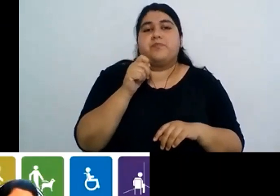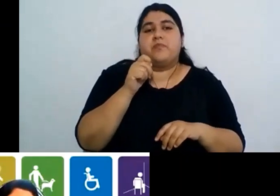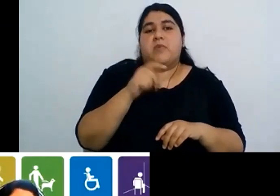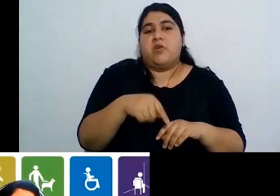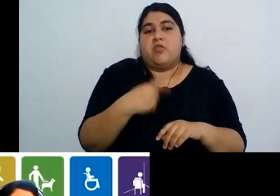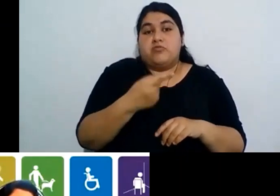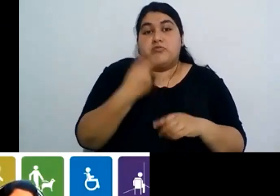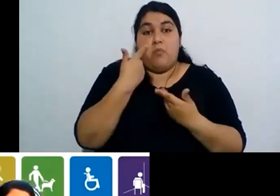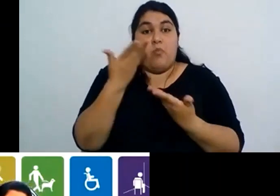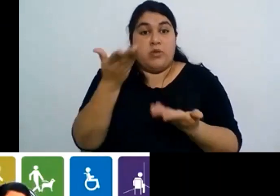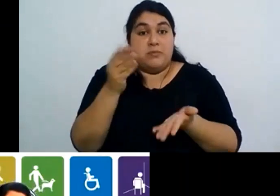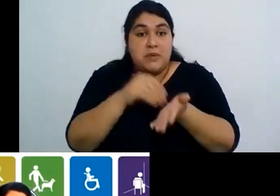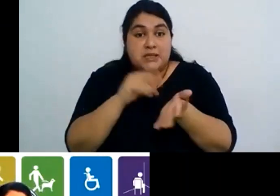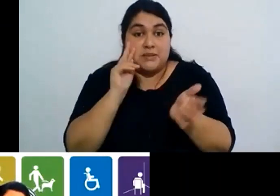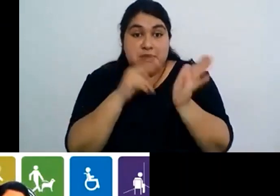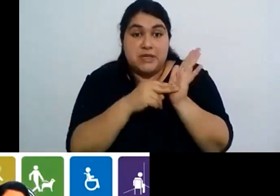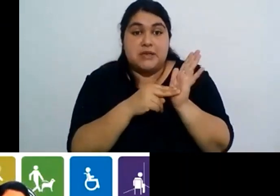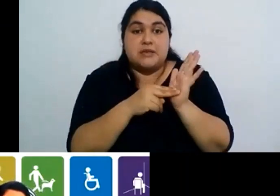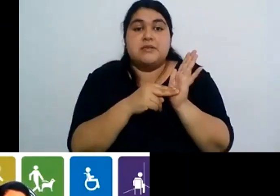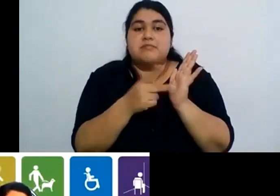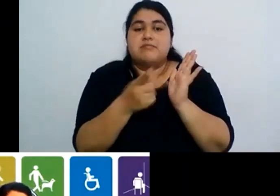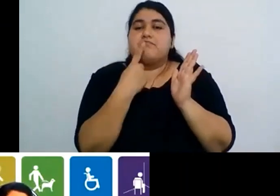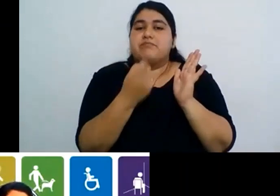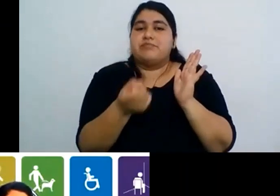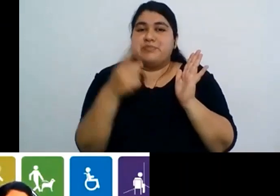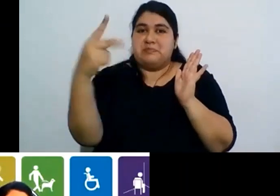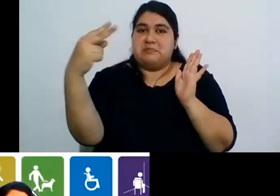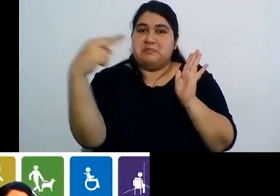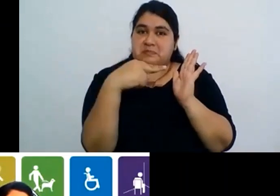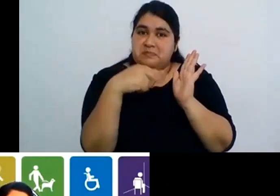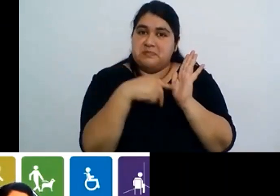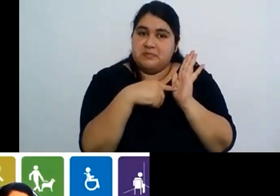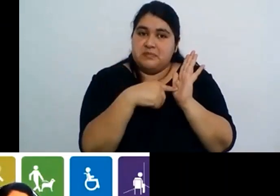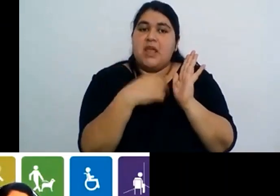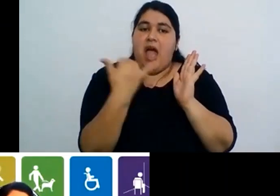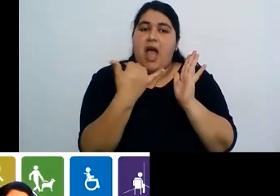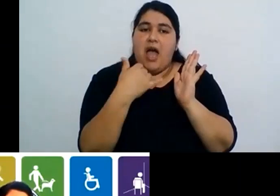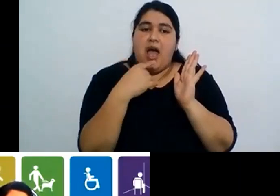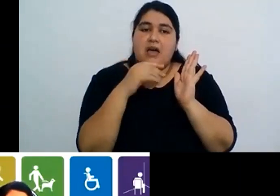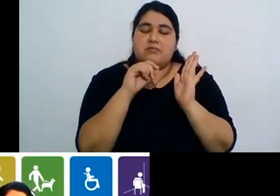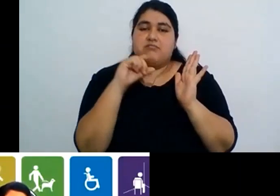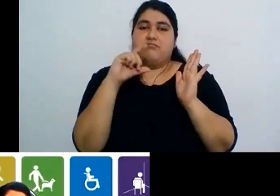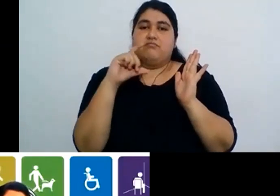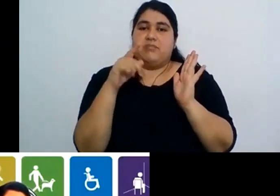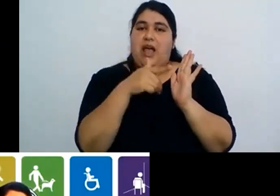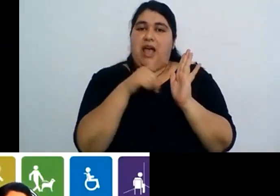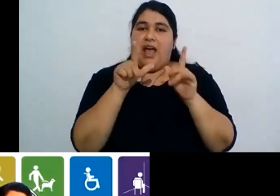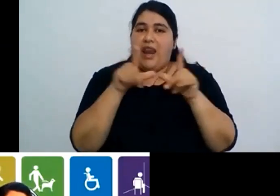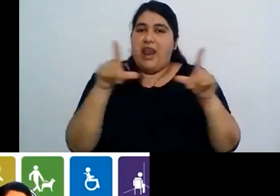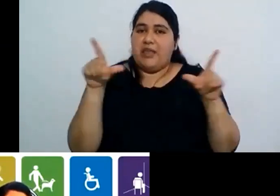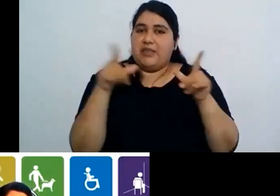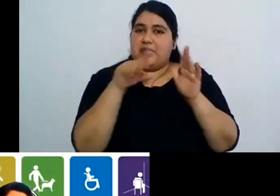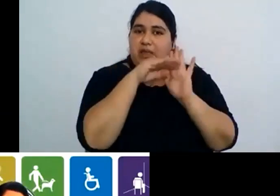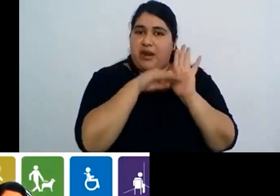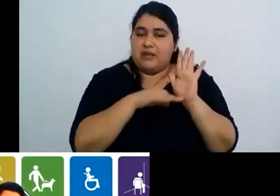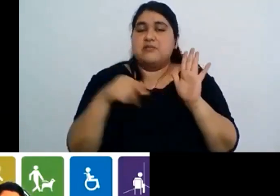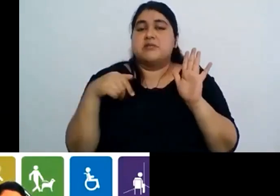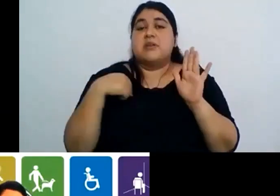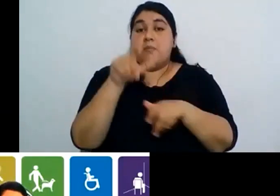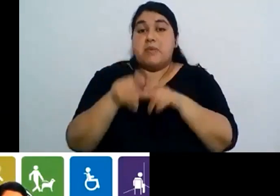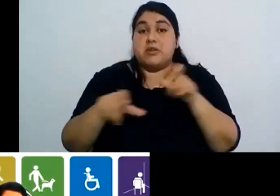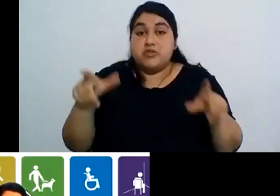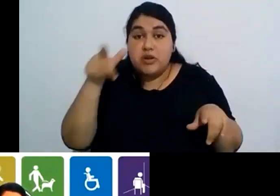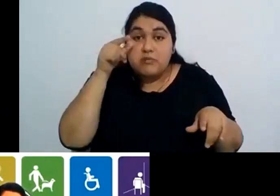más te darán cuenta de que estamos utilizando el tamaño agrandado para personas que también tienen